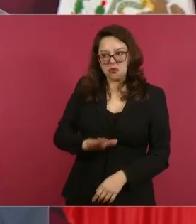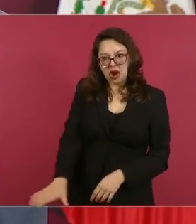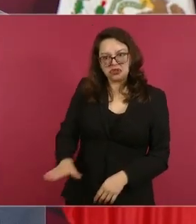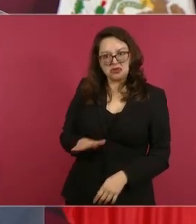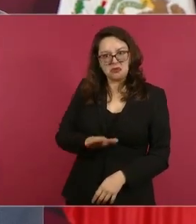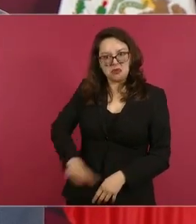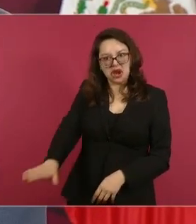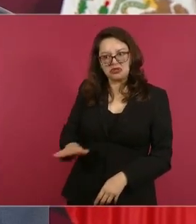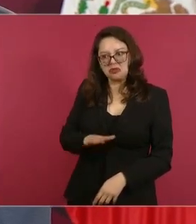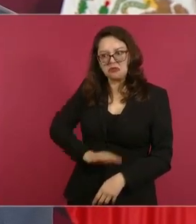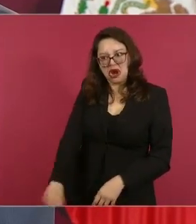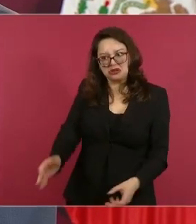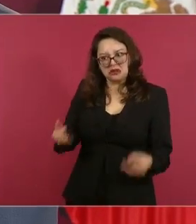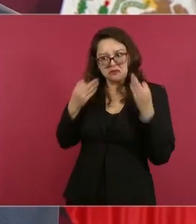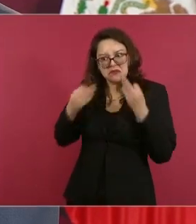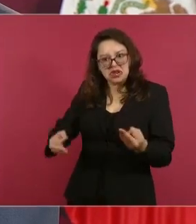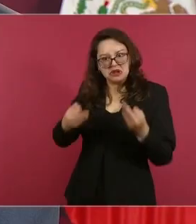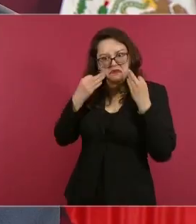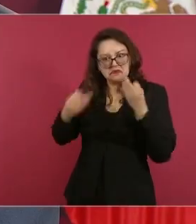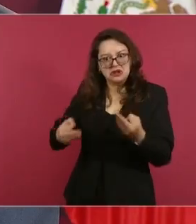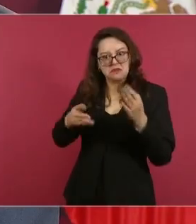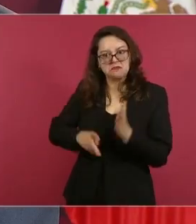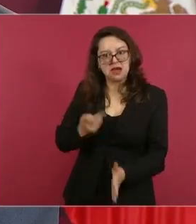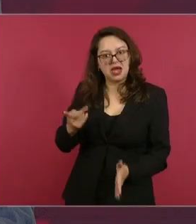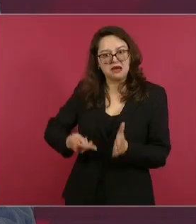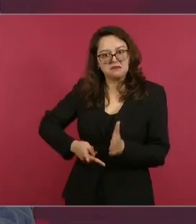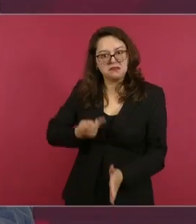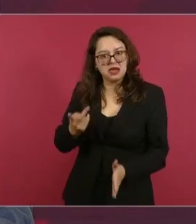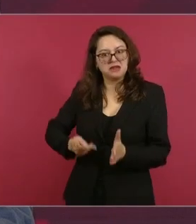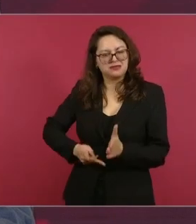en la prensa amarillista,